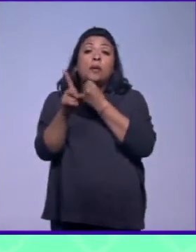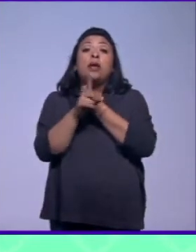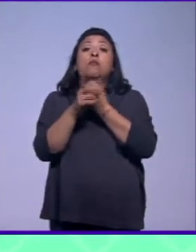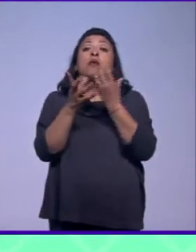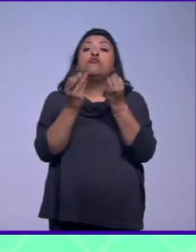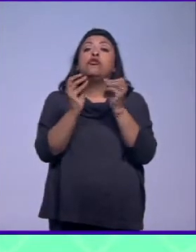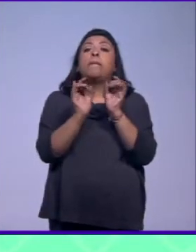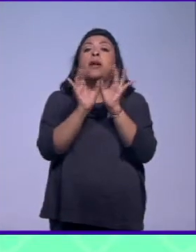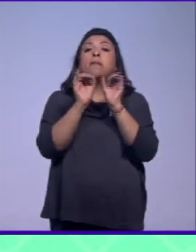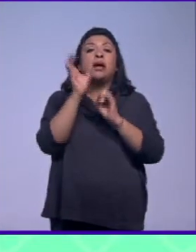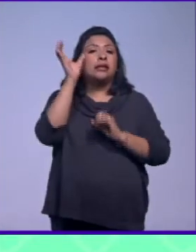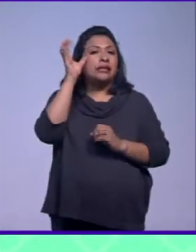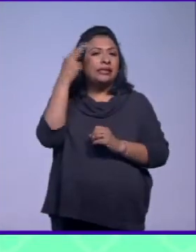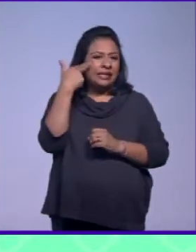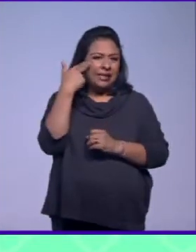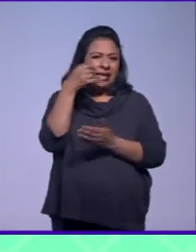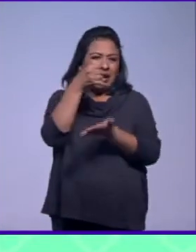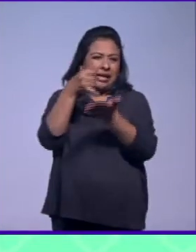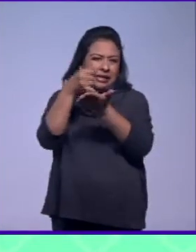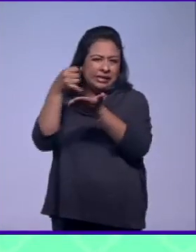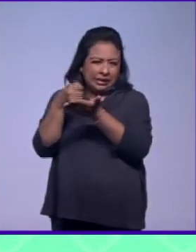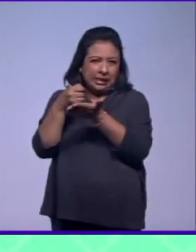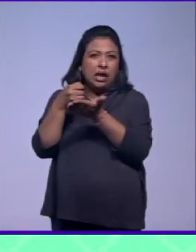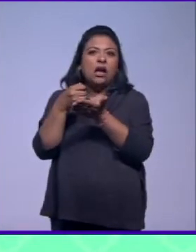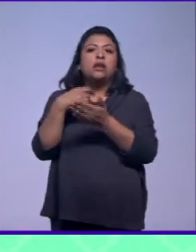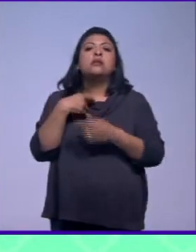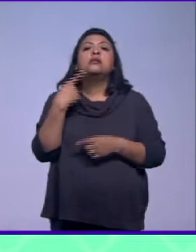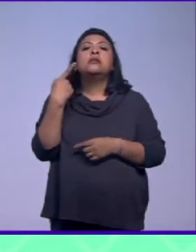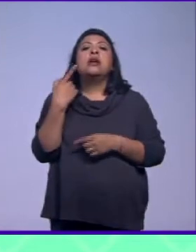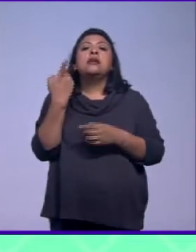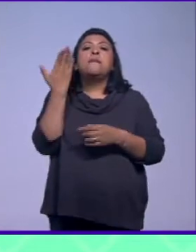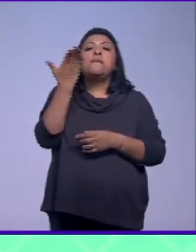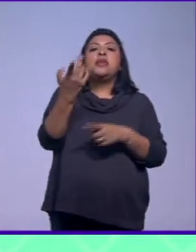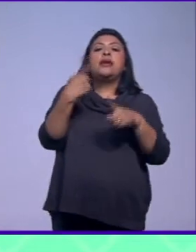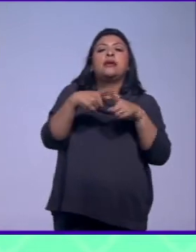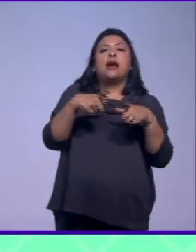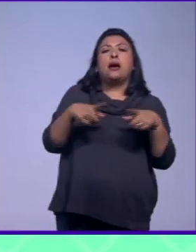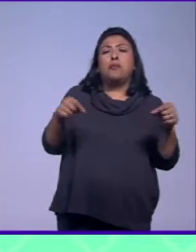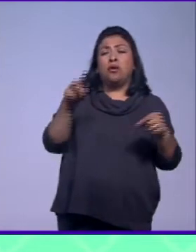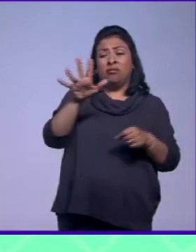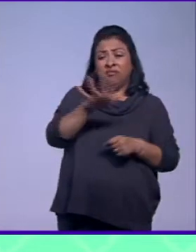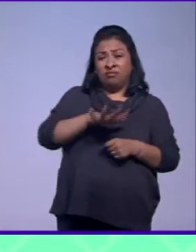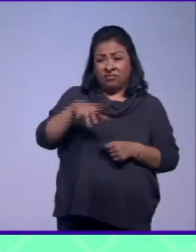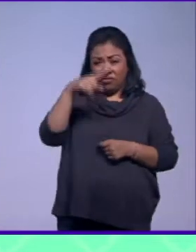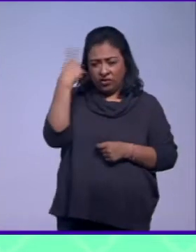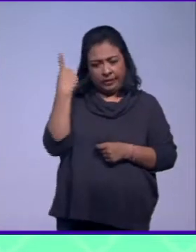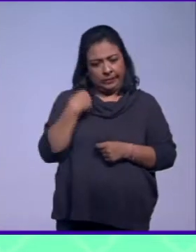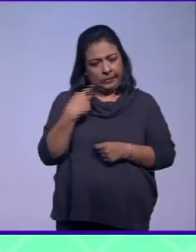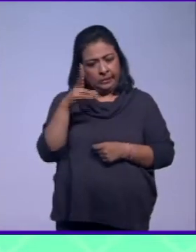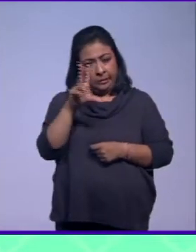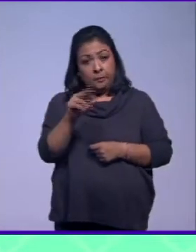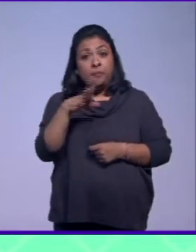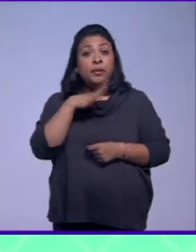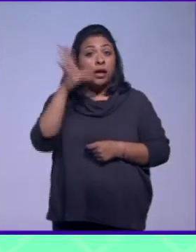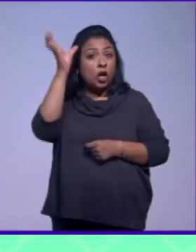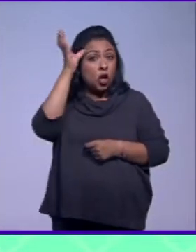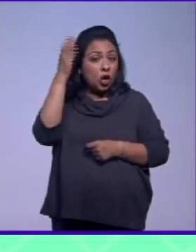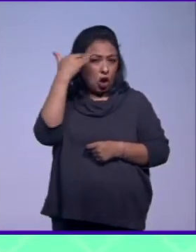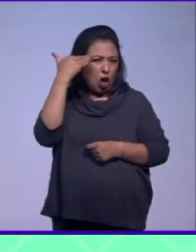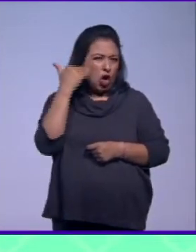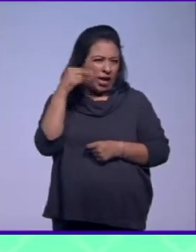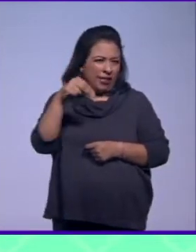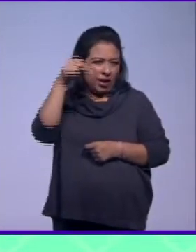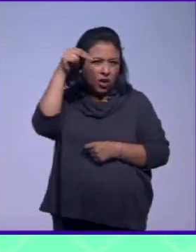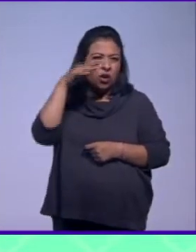incidencia de china con las islas senkaku que reclama japoneses decir no es un entorno fácil y tener a corea del norte con estas